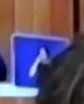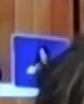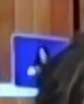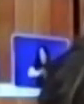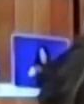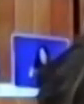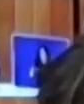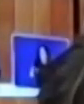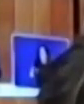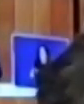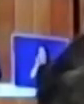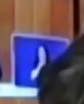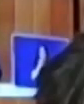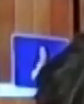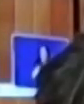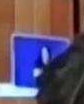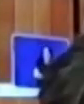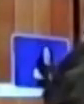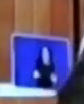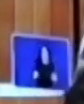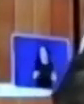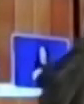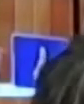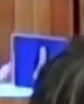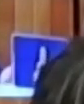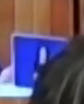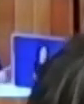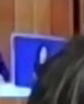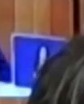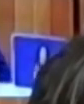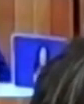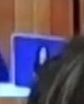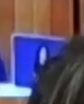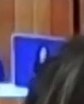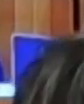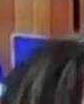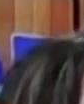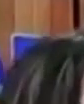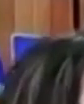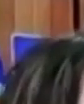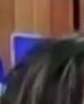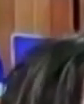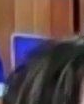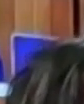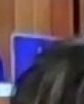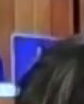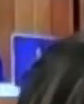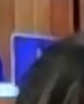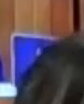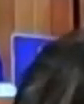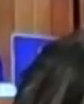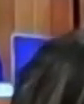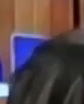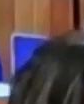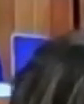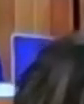moitas veces. Temos a problemática eólica que nos está a afectar, por exemplo, non? Agora mesmo as dúas comarcas e seguiremos